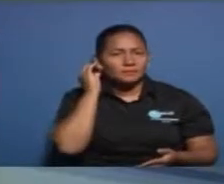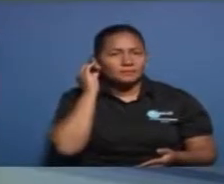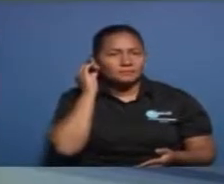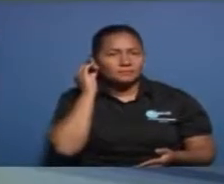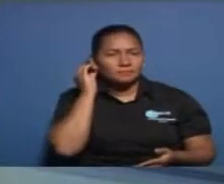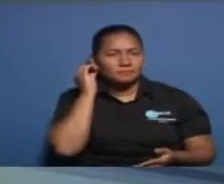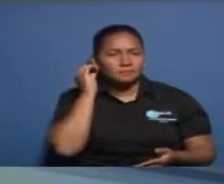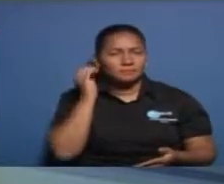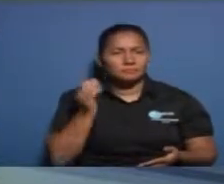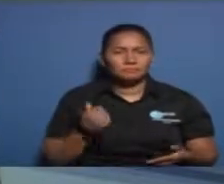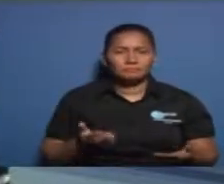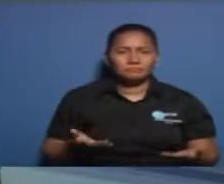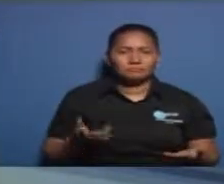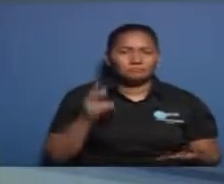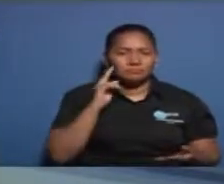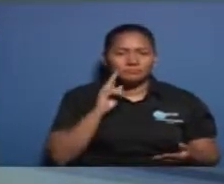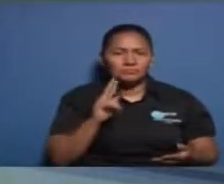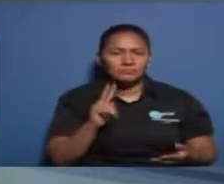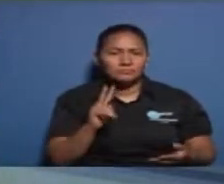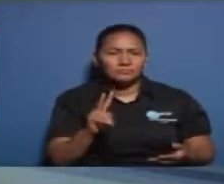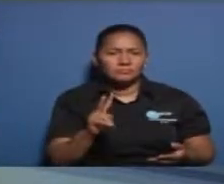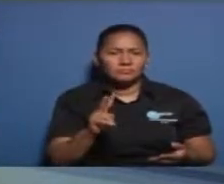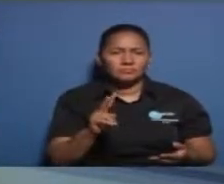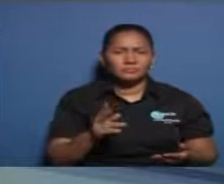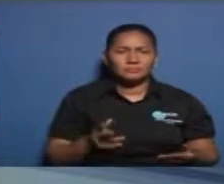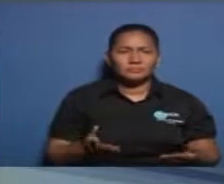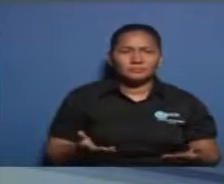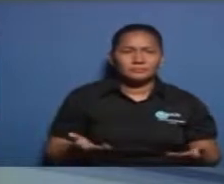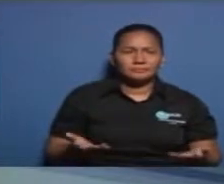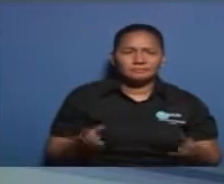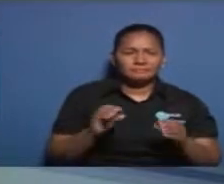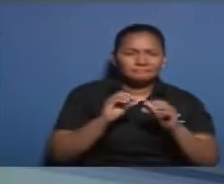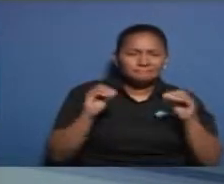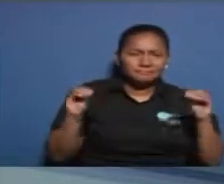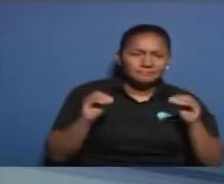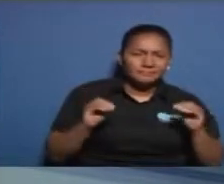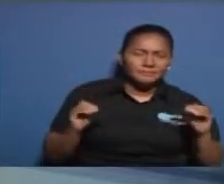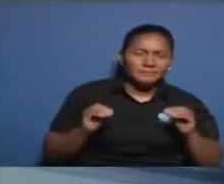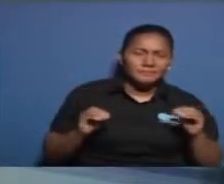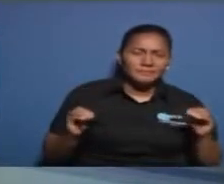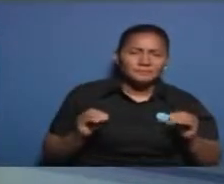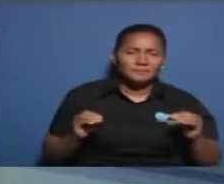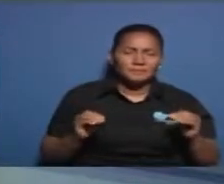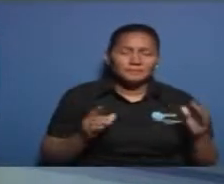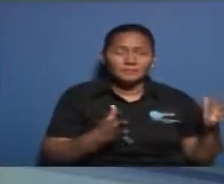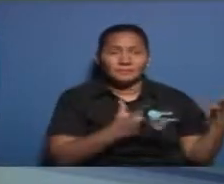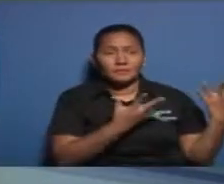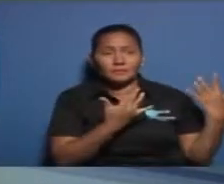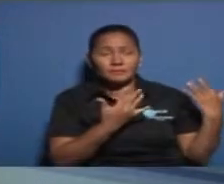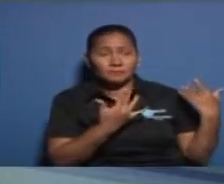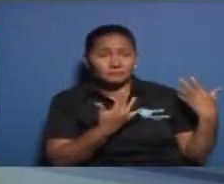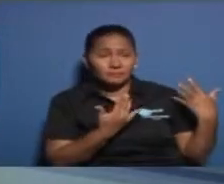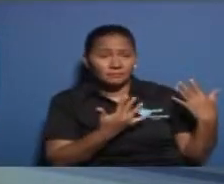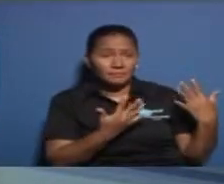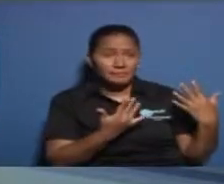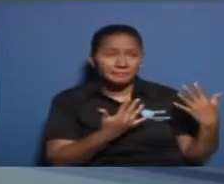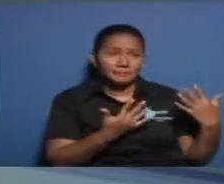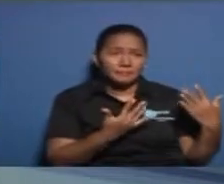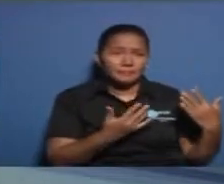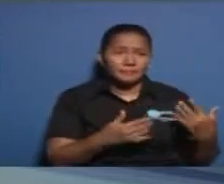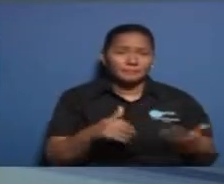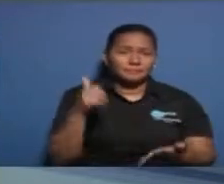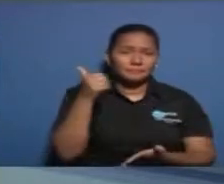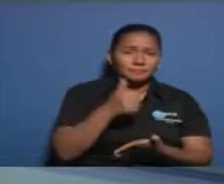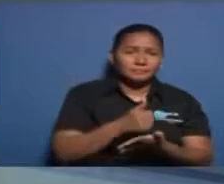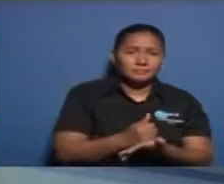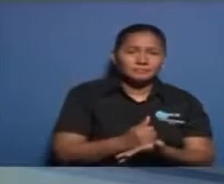ningún lado en la teoría económica clásica hubo que esperar la revolución de las economistas feministas para que empezaran a